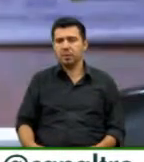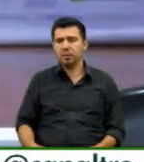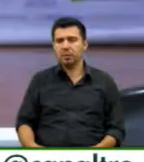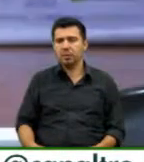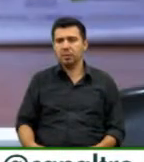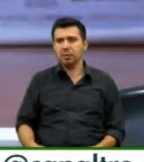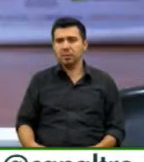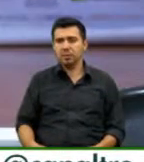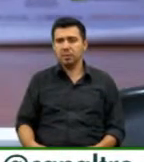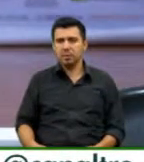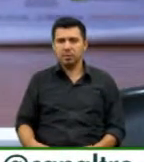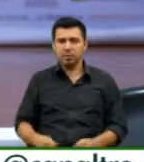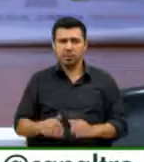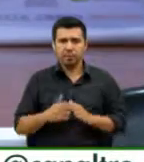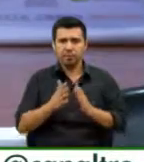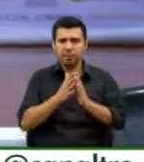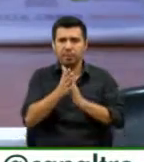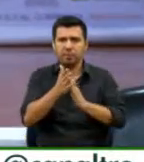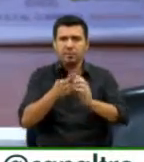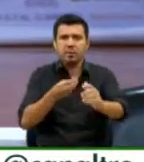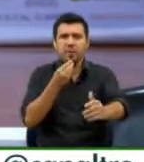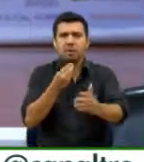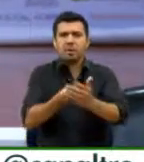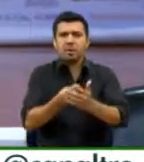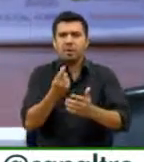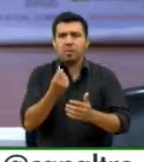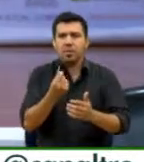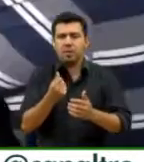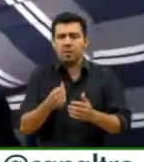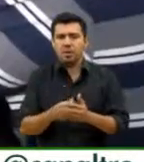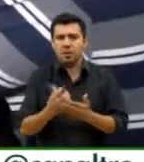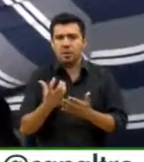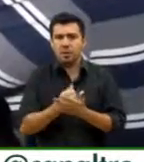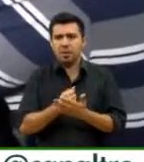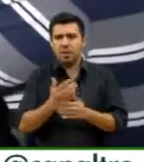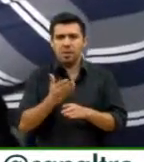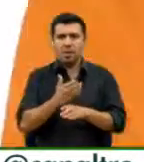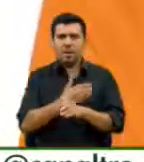se está haciendo devolución de los dineros recaudados antes del mes de mayo del 2014.